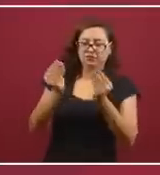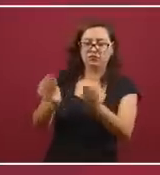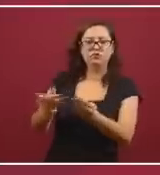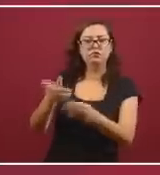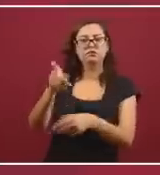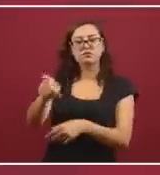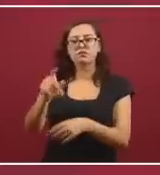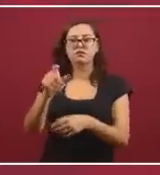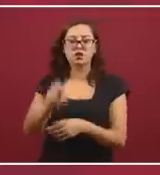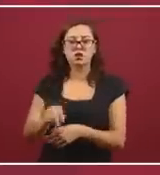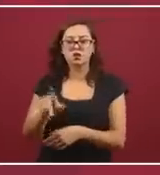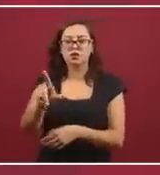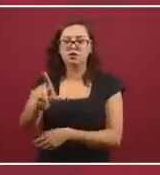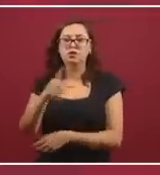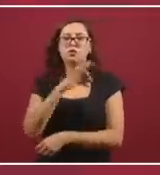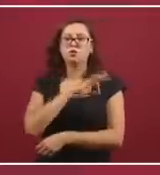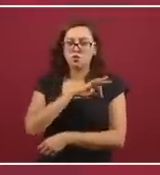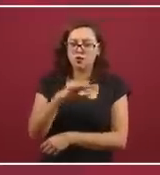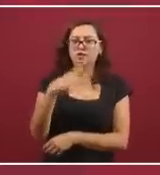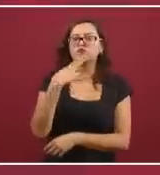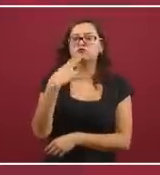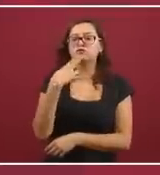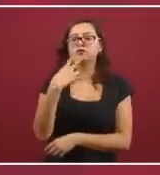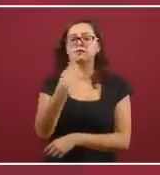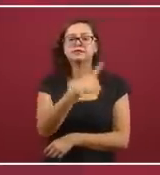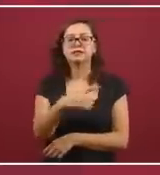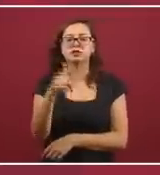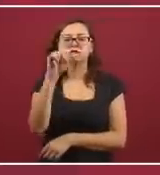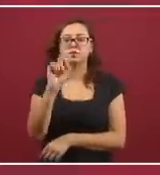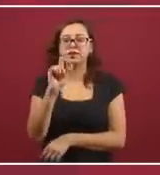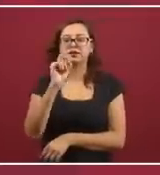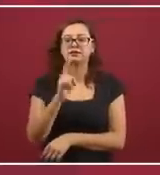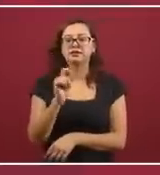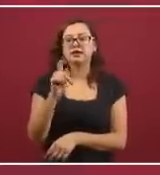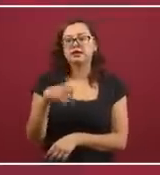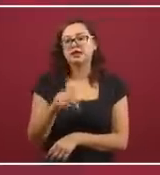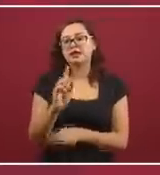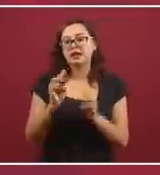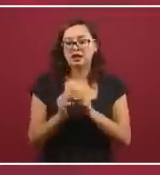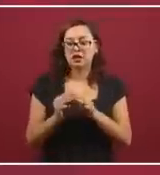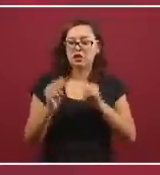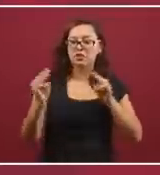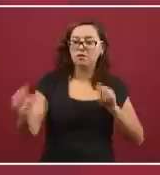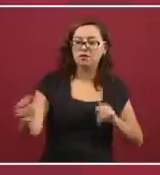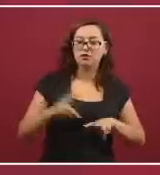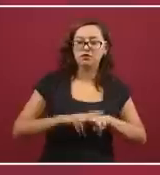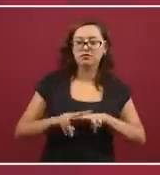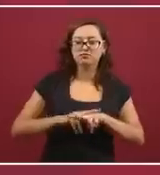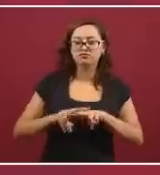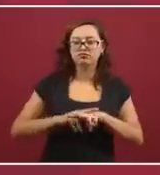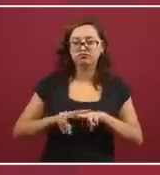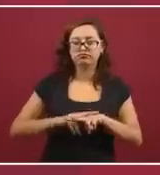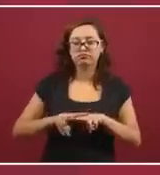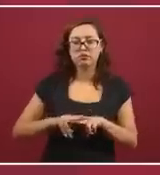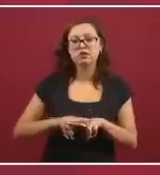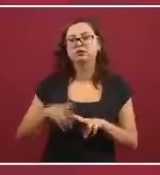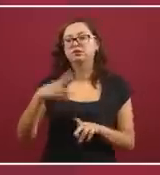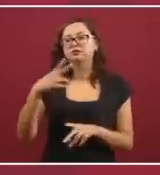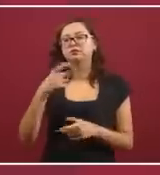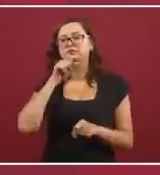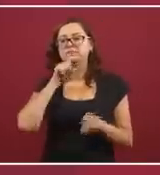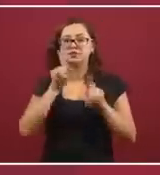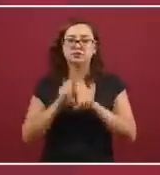120 km de vías y mejorar las vialidades